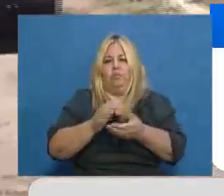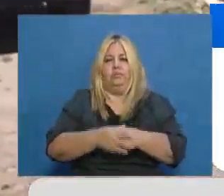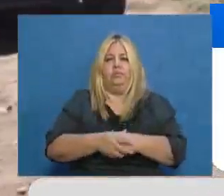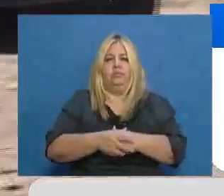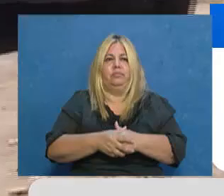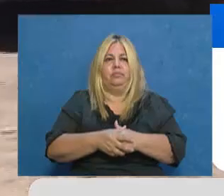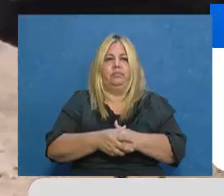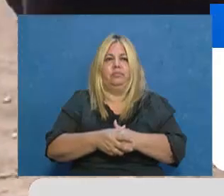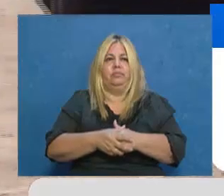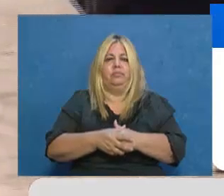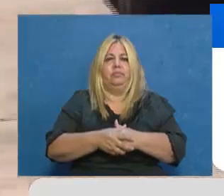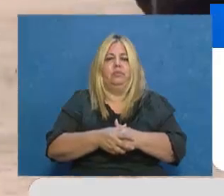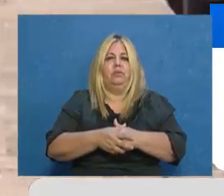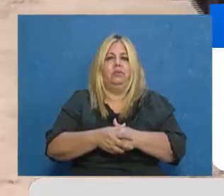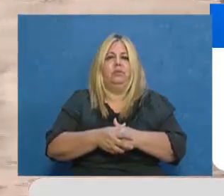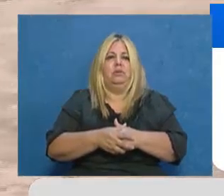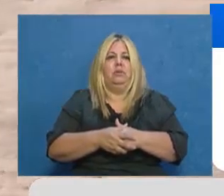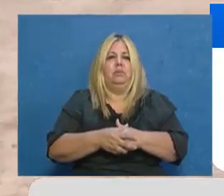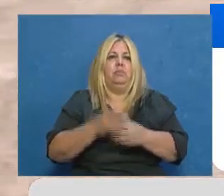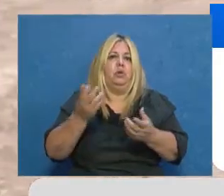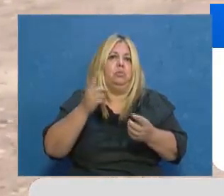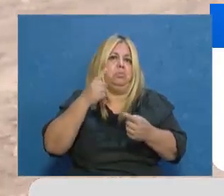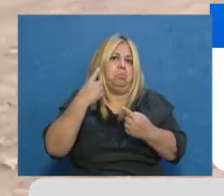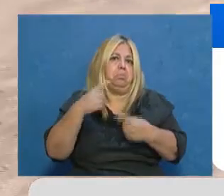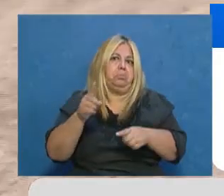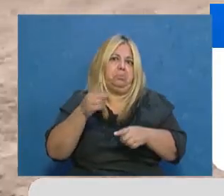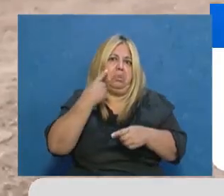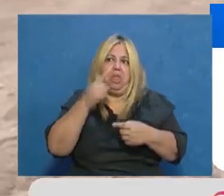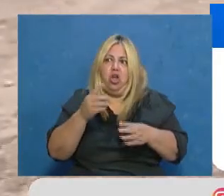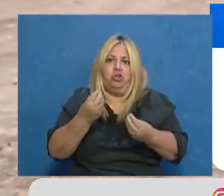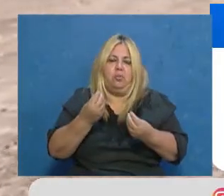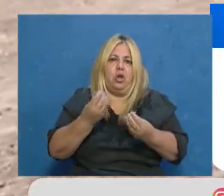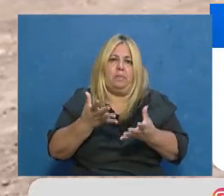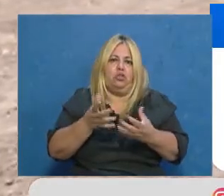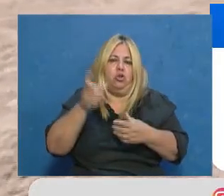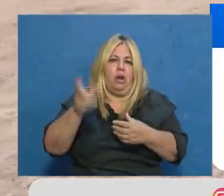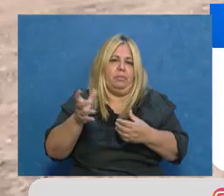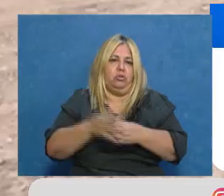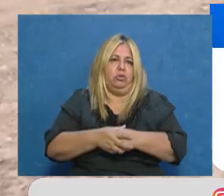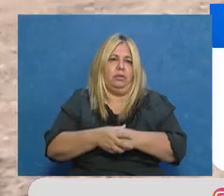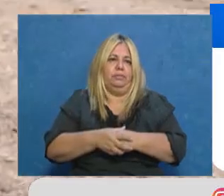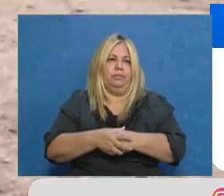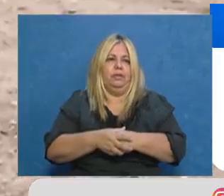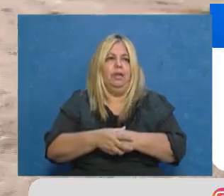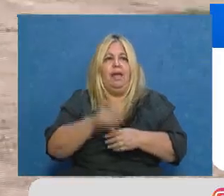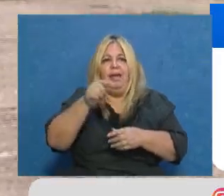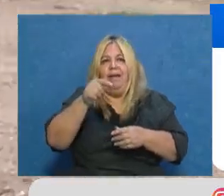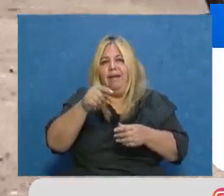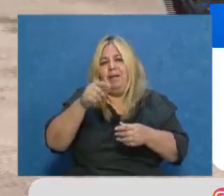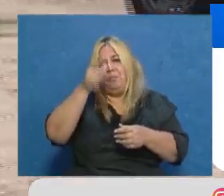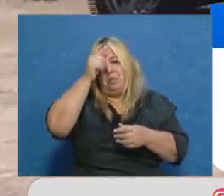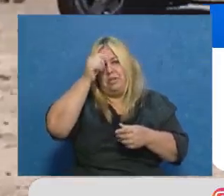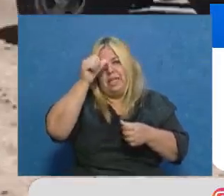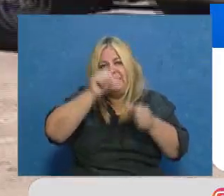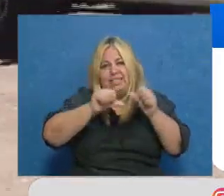con respecto a cómo ha sido la mecánica de esta situación. Insisto, sigue trabajando científica en el lugar para